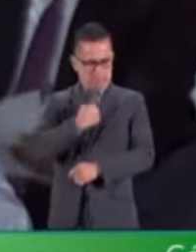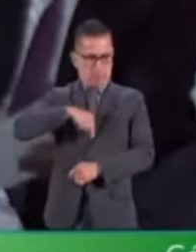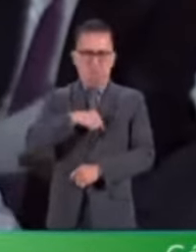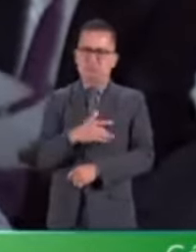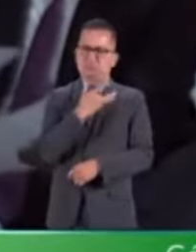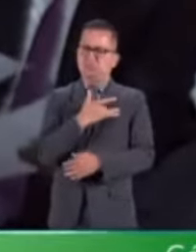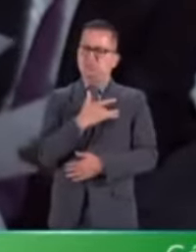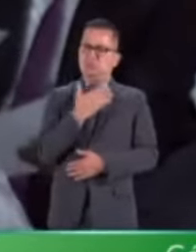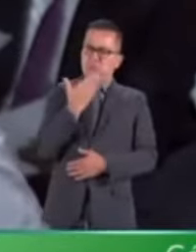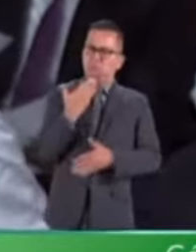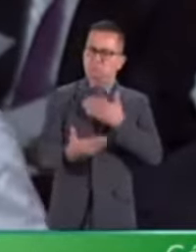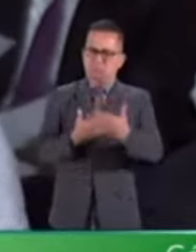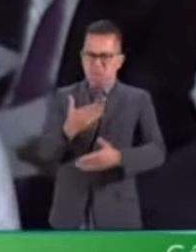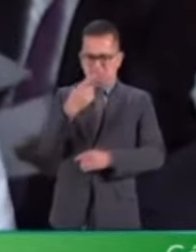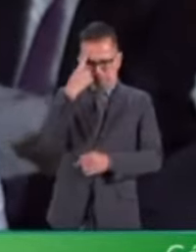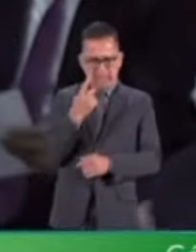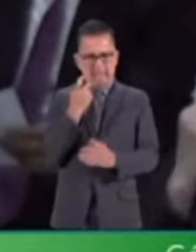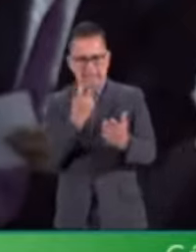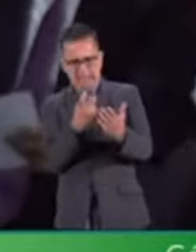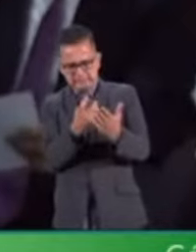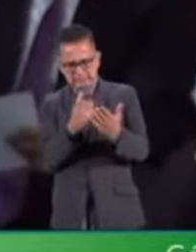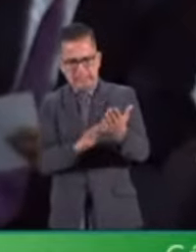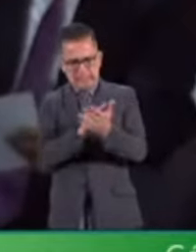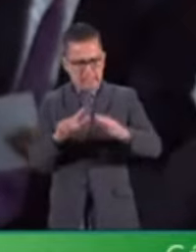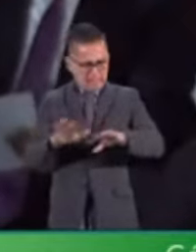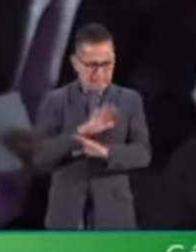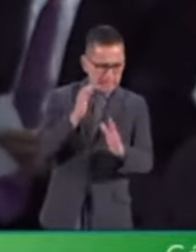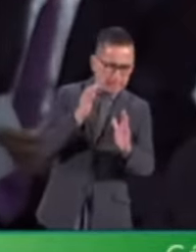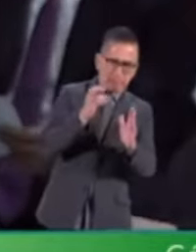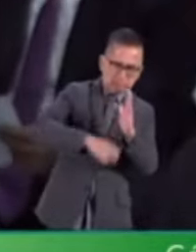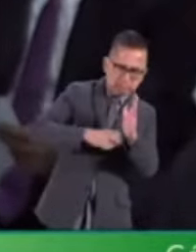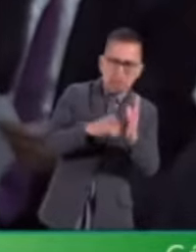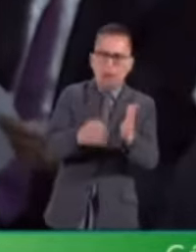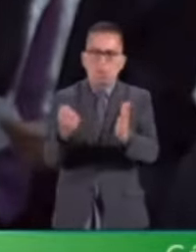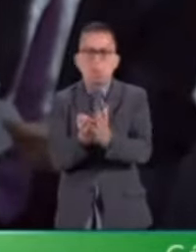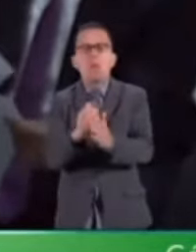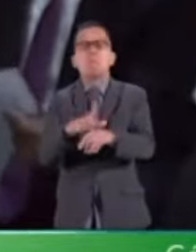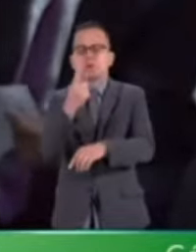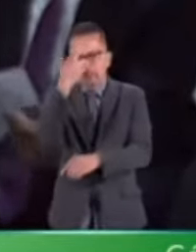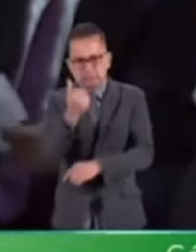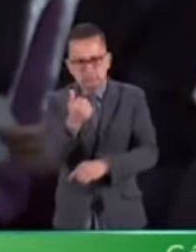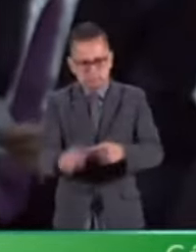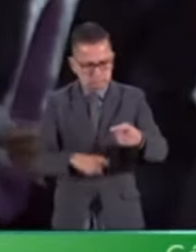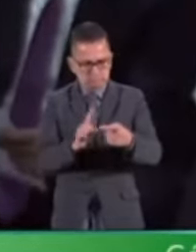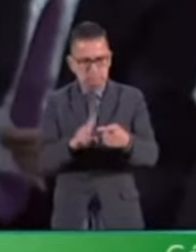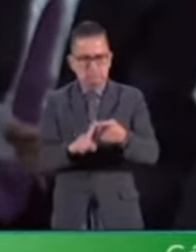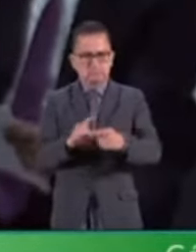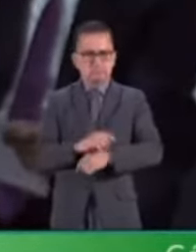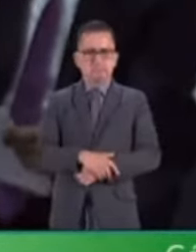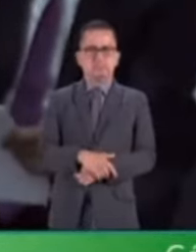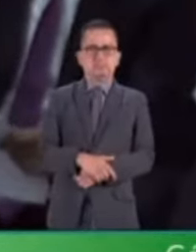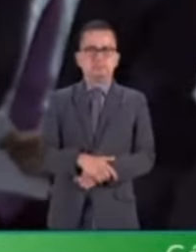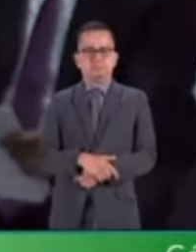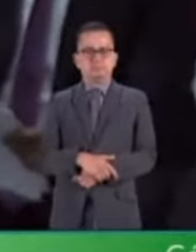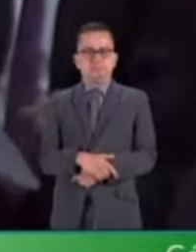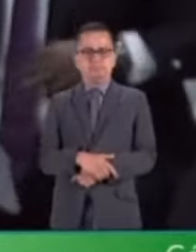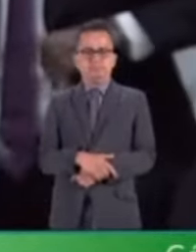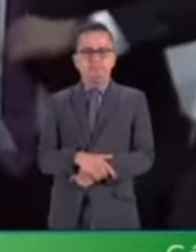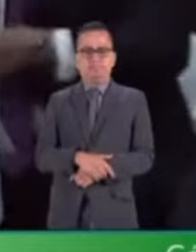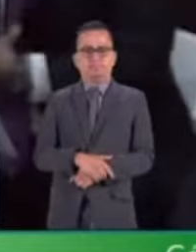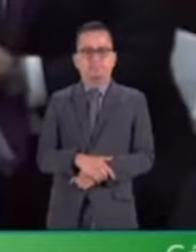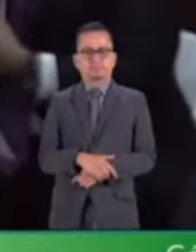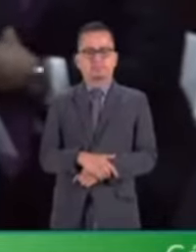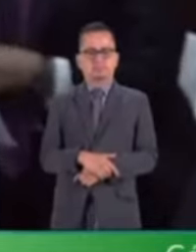y convencer a respaldar esta reforma. Uno, se ha